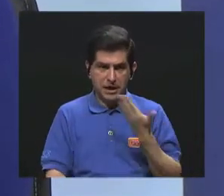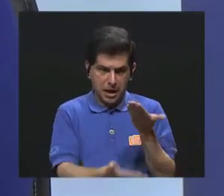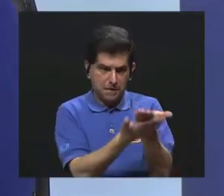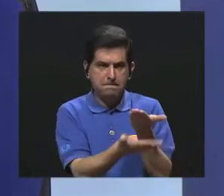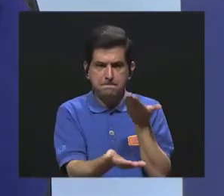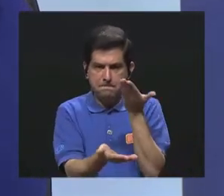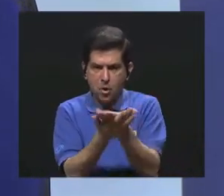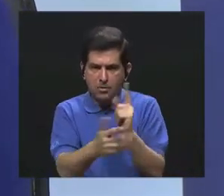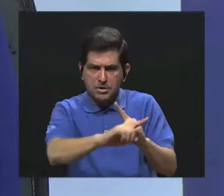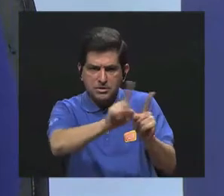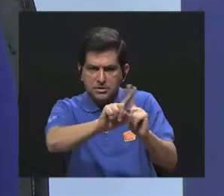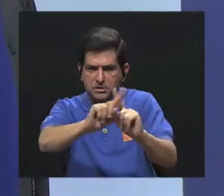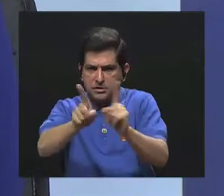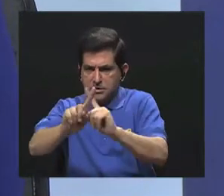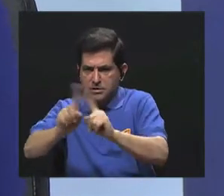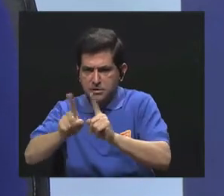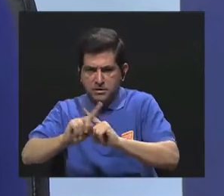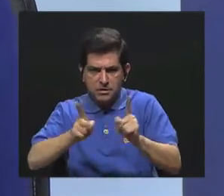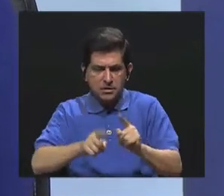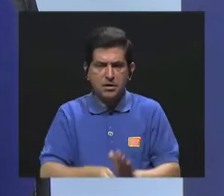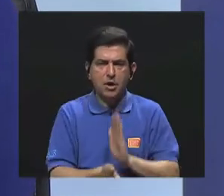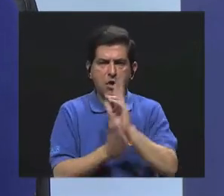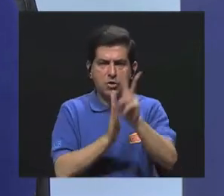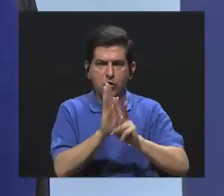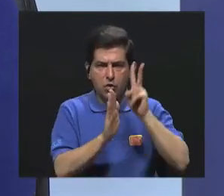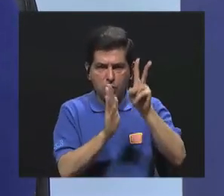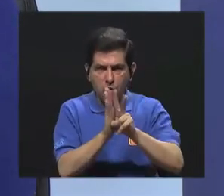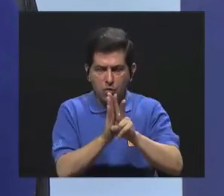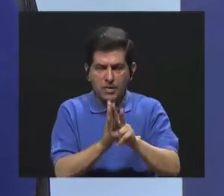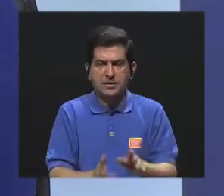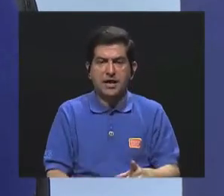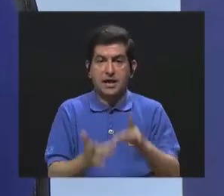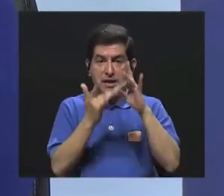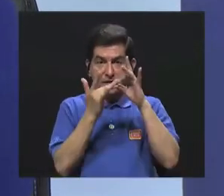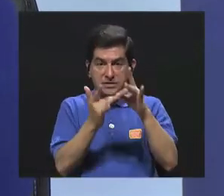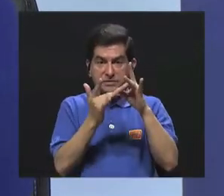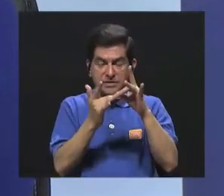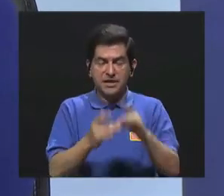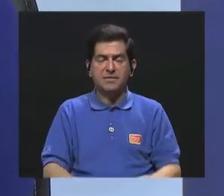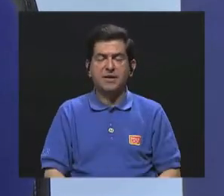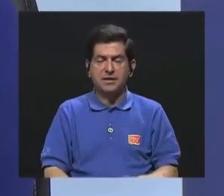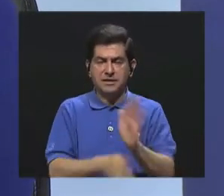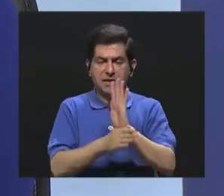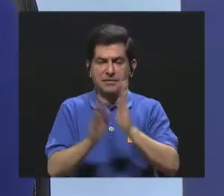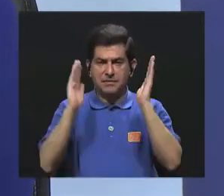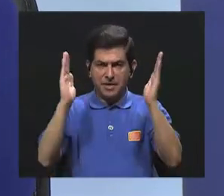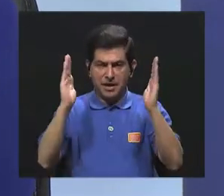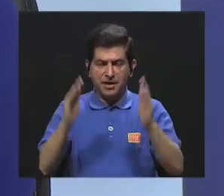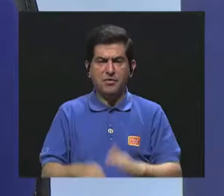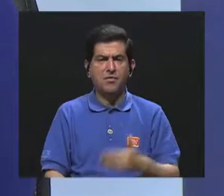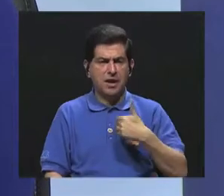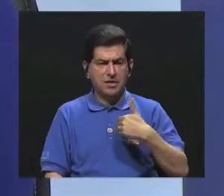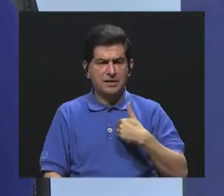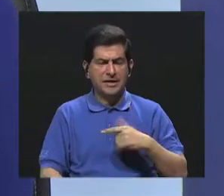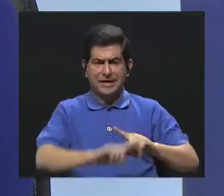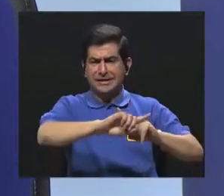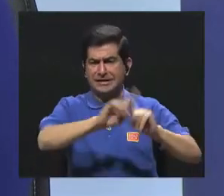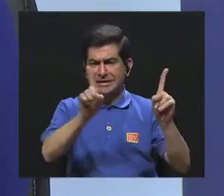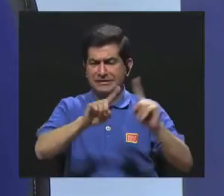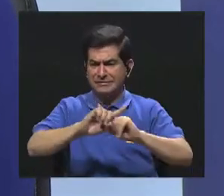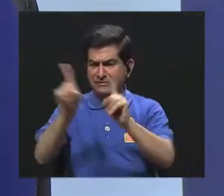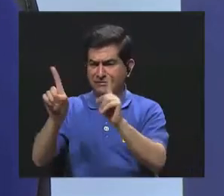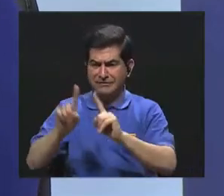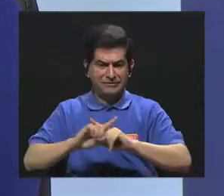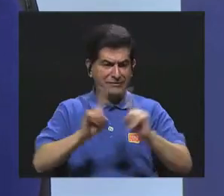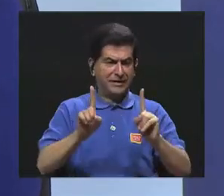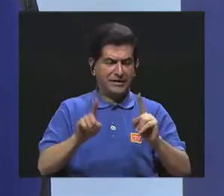unas propuestas muy diferentes una de otras, documentales, sobre todo en el largometraje, habían documentales muy disímiles uno del